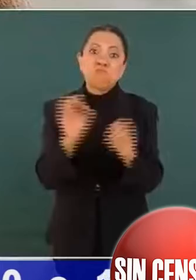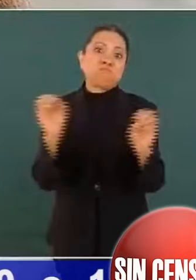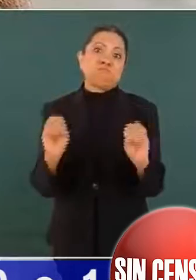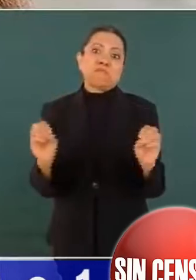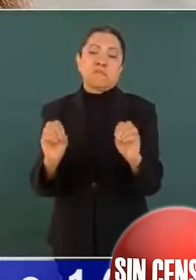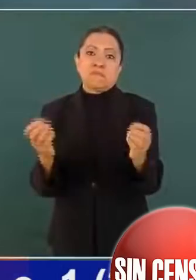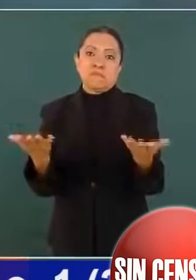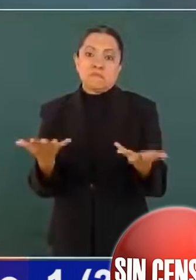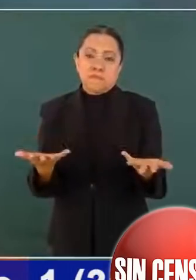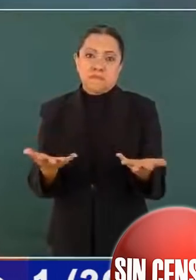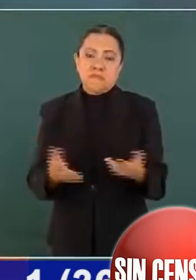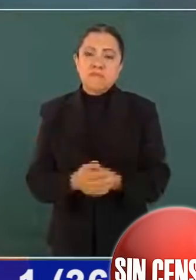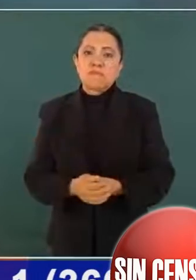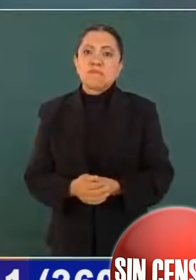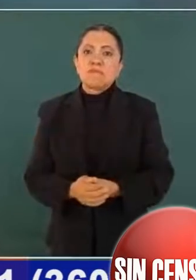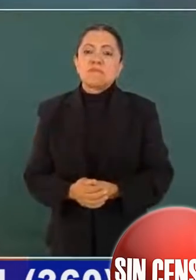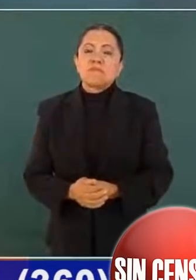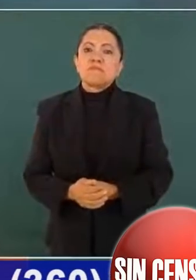Pero